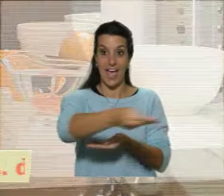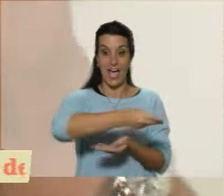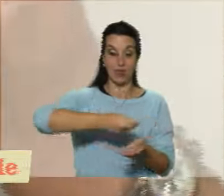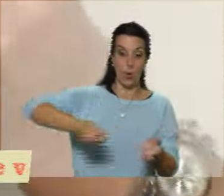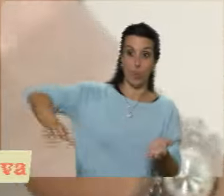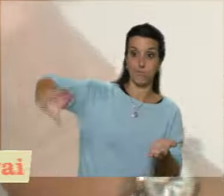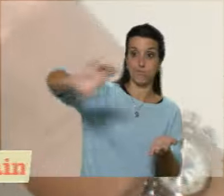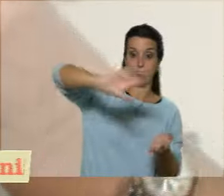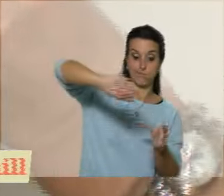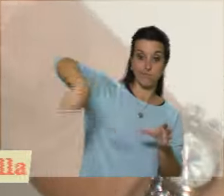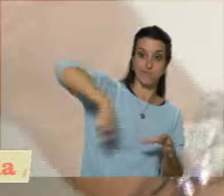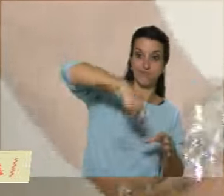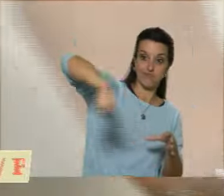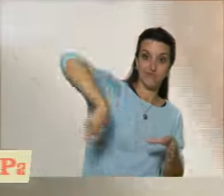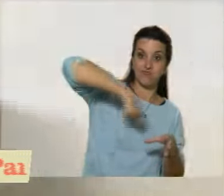para acá.